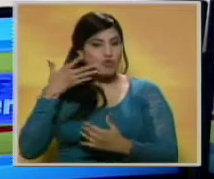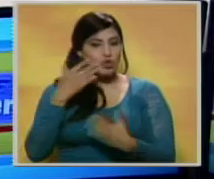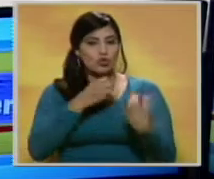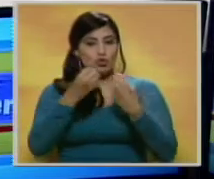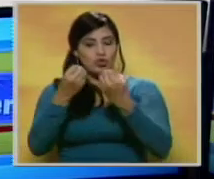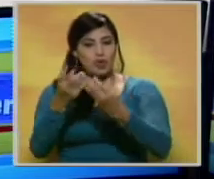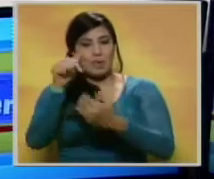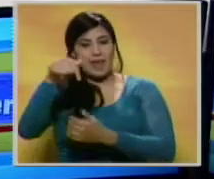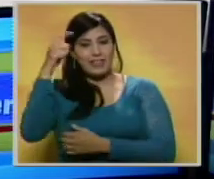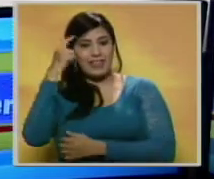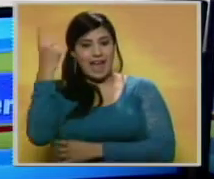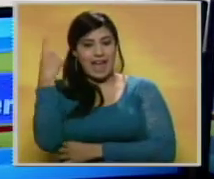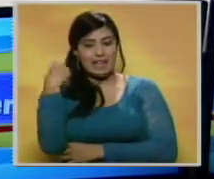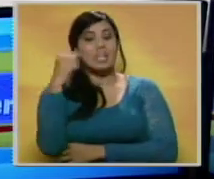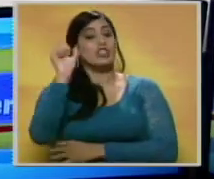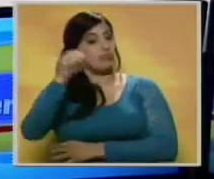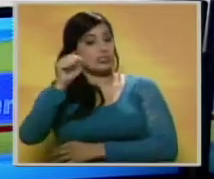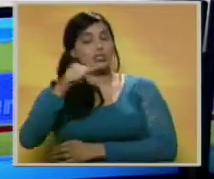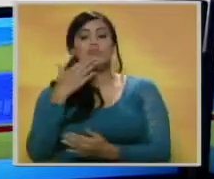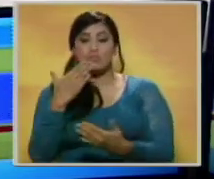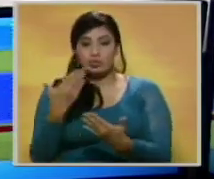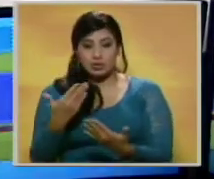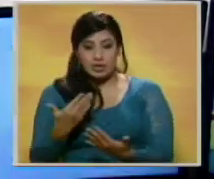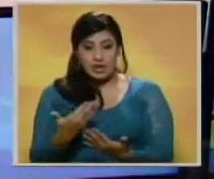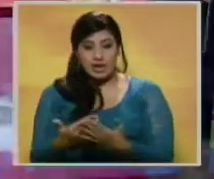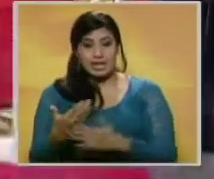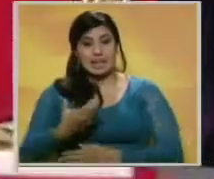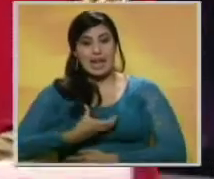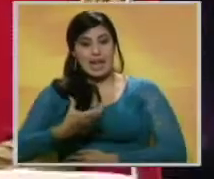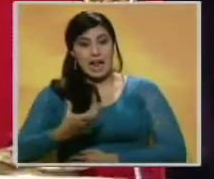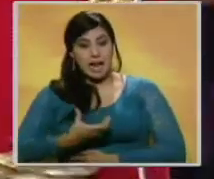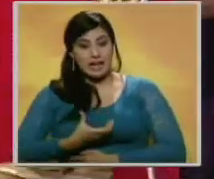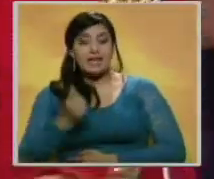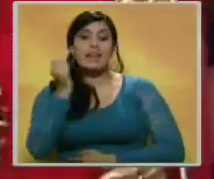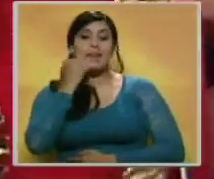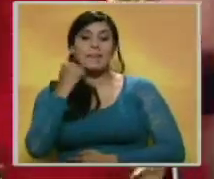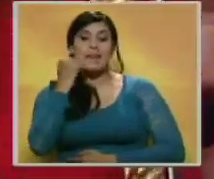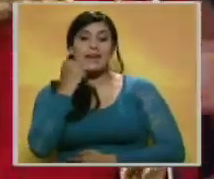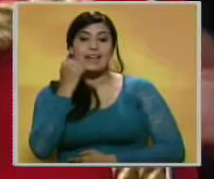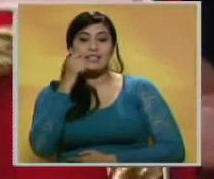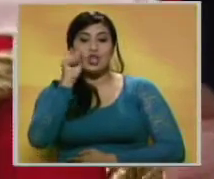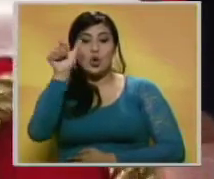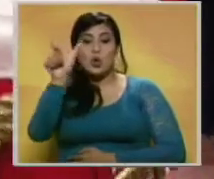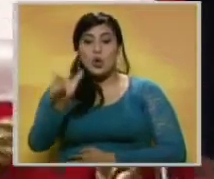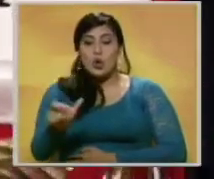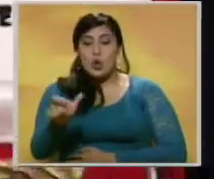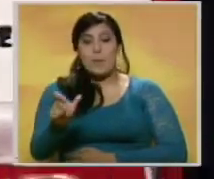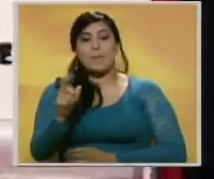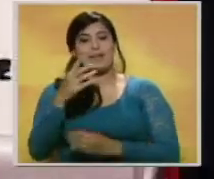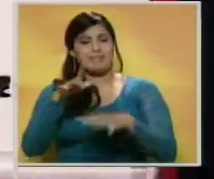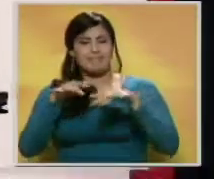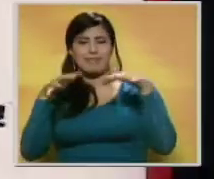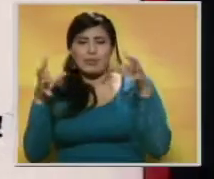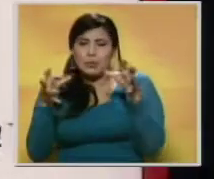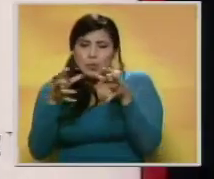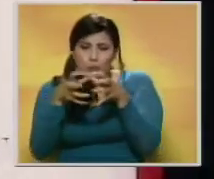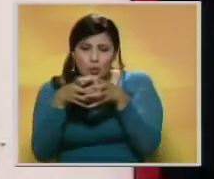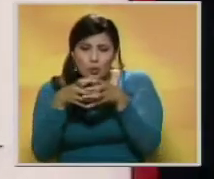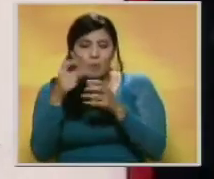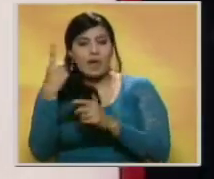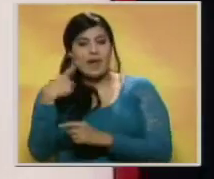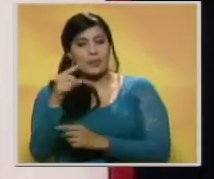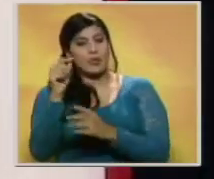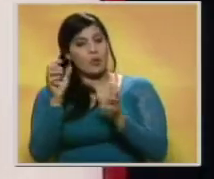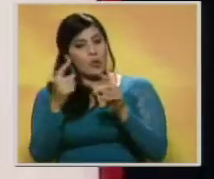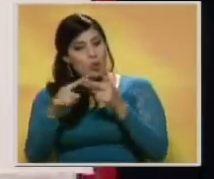que te confirieron el día de ayer. Sí, Endrina, muchísimas gracias a la alcaldía de Valencia, al alcalde Miguel Cochola, su maravilloso equipo, Kevin